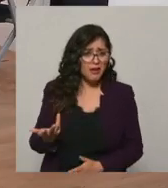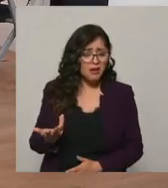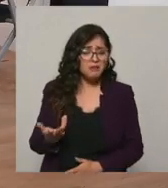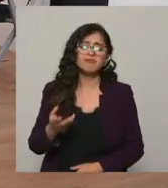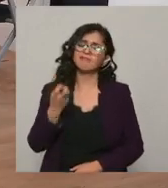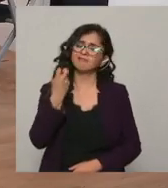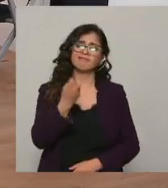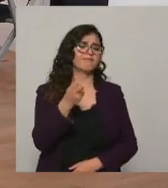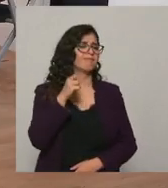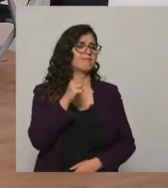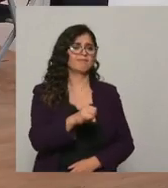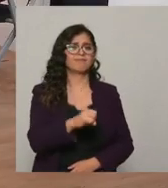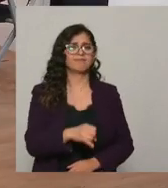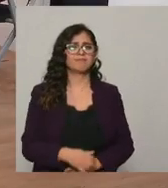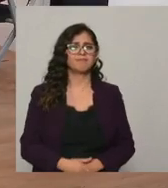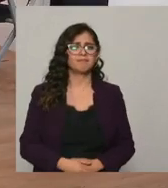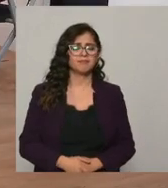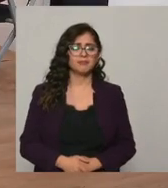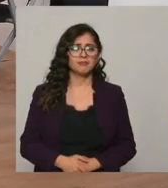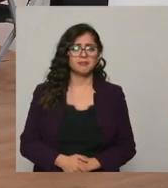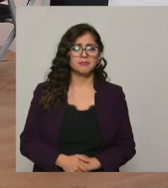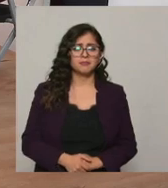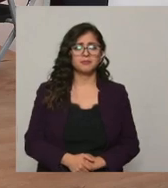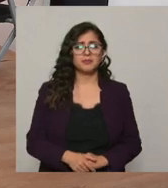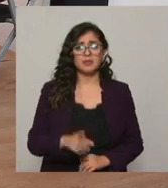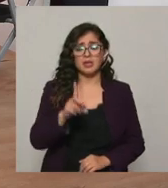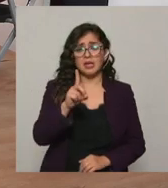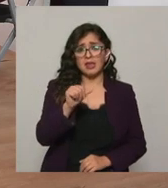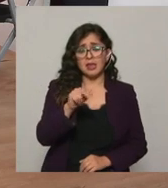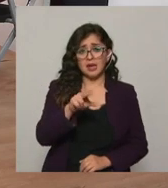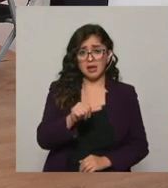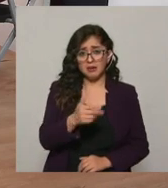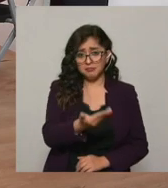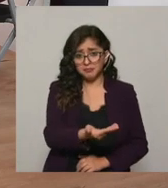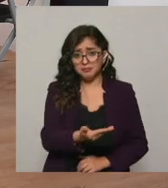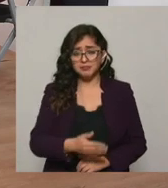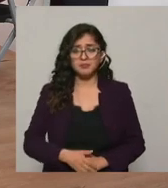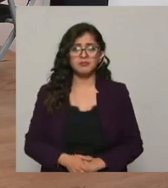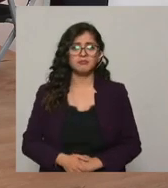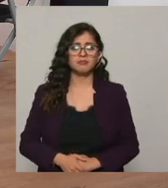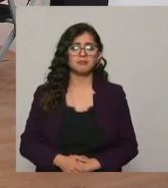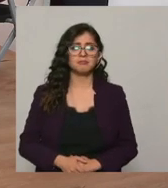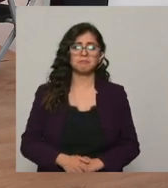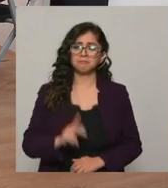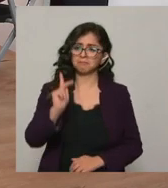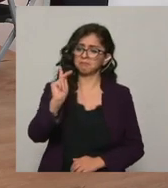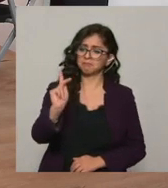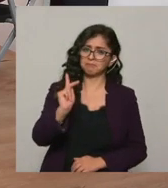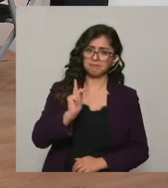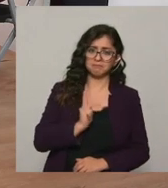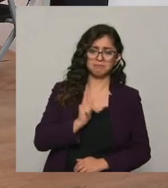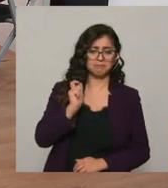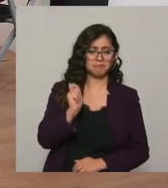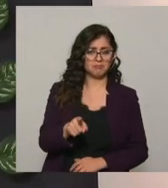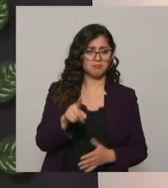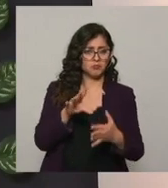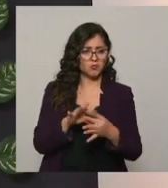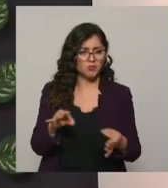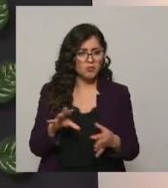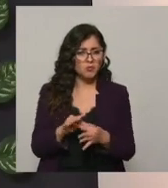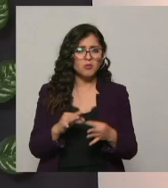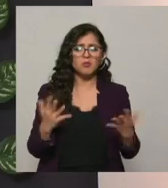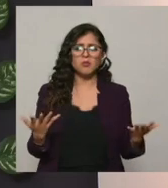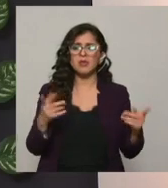Dana. Pues yo como Frida, o sea, yo también coincido, creo que sobre todo lo que se da en